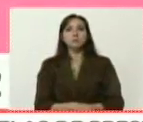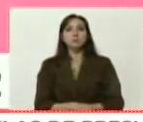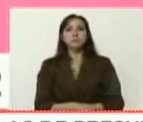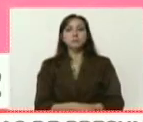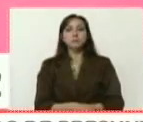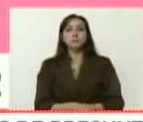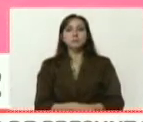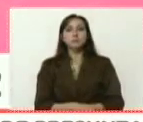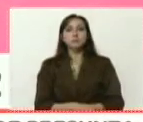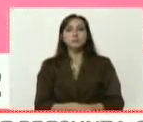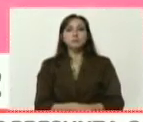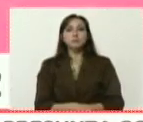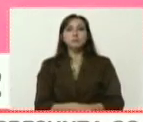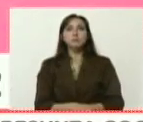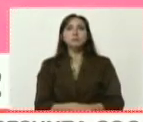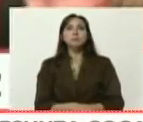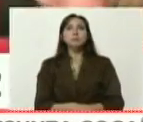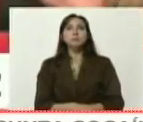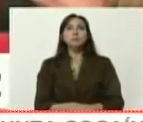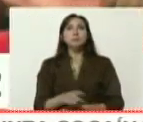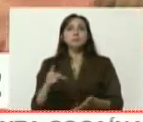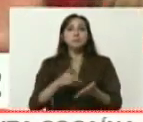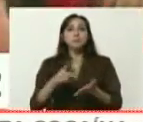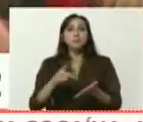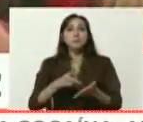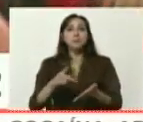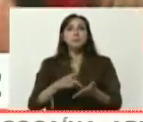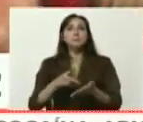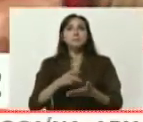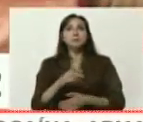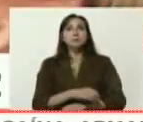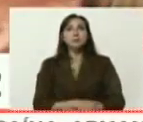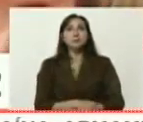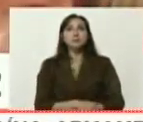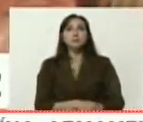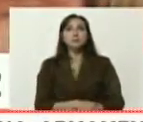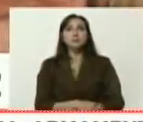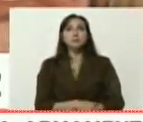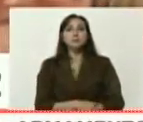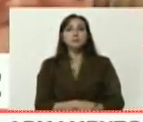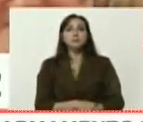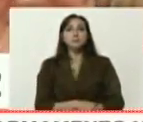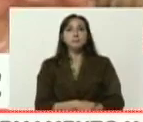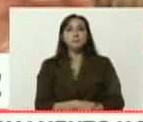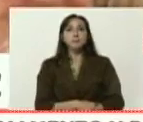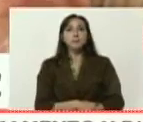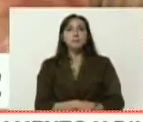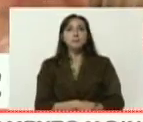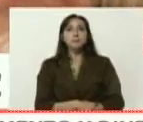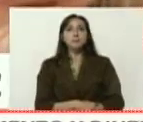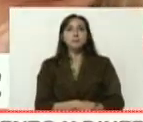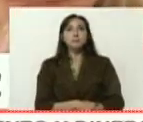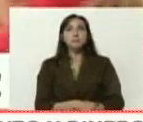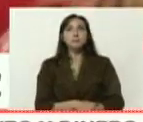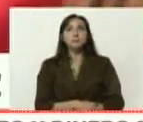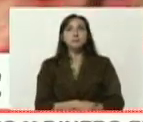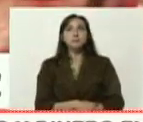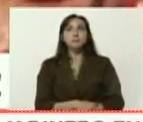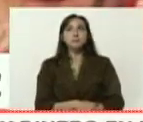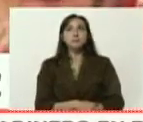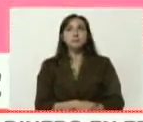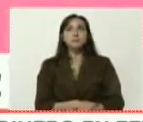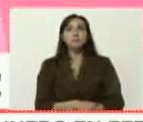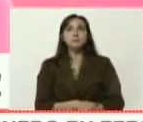presencia, porque yo lo veo a usted y hablo de los curas de los pobres, de los descamisados, de esos que